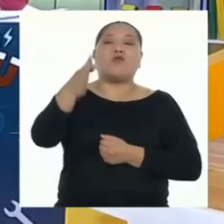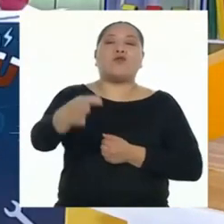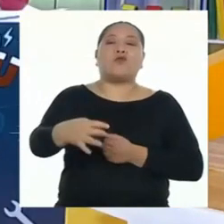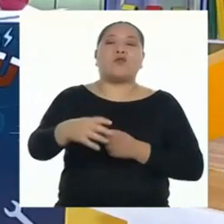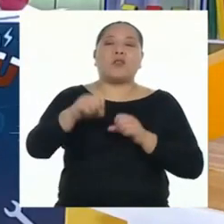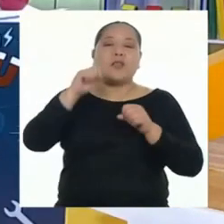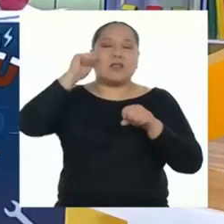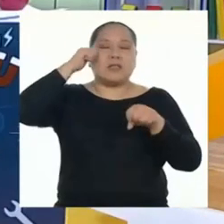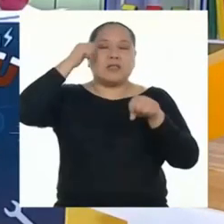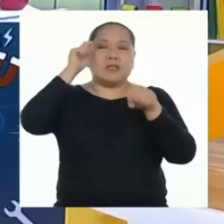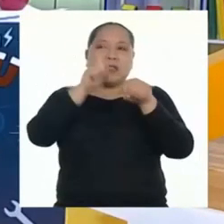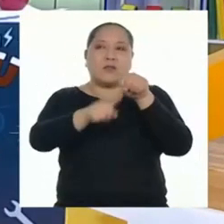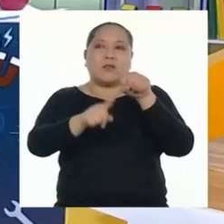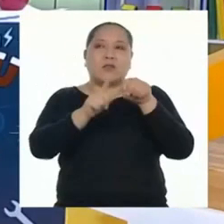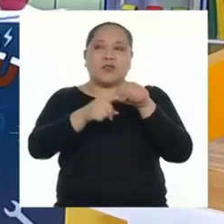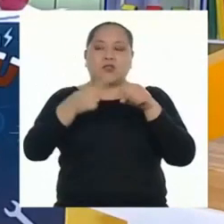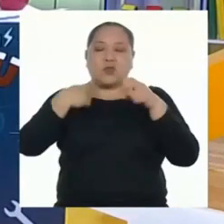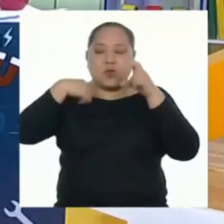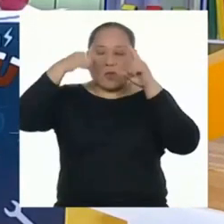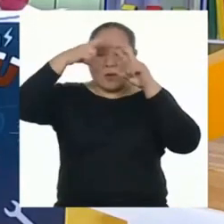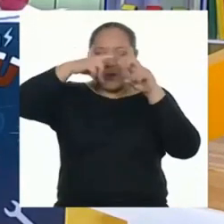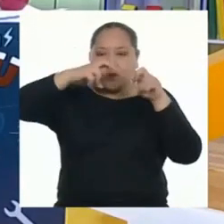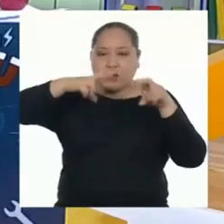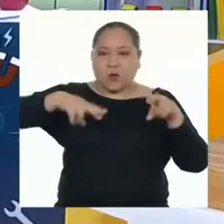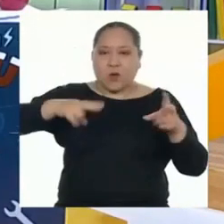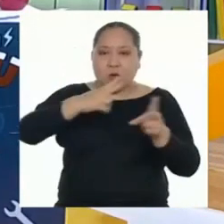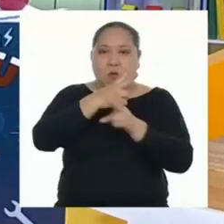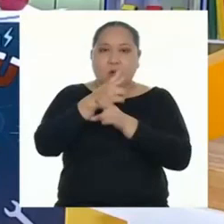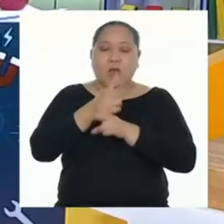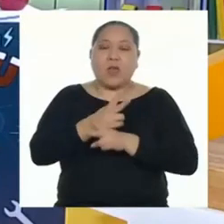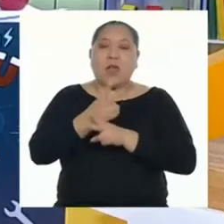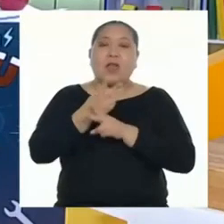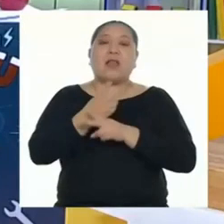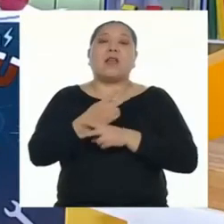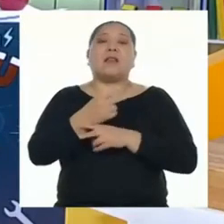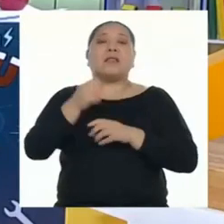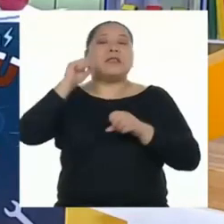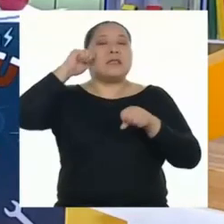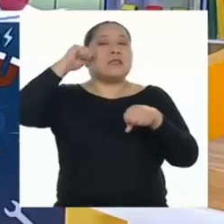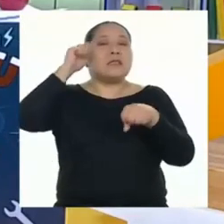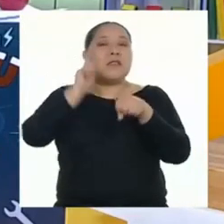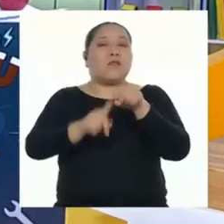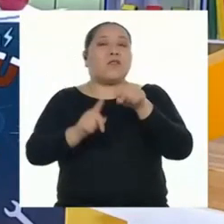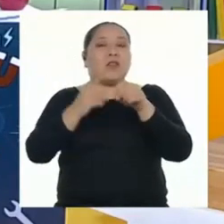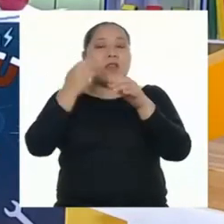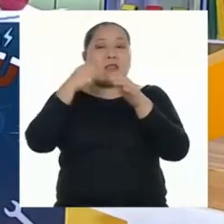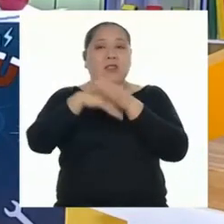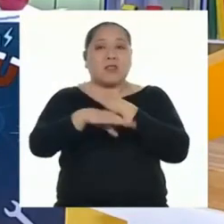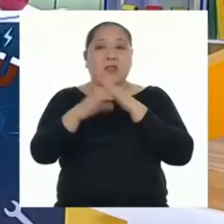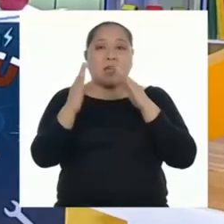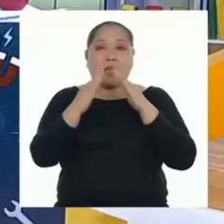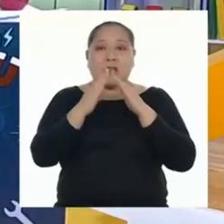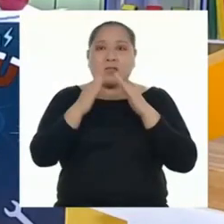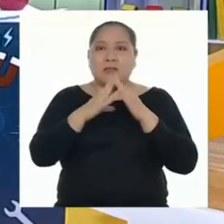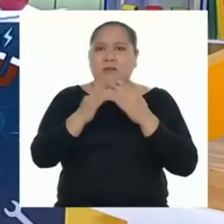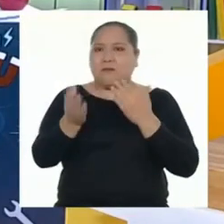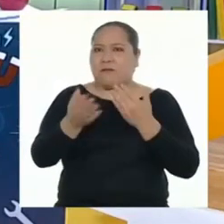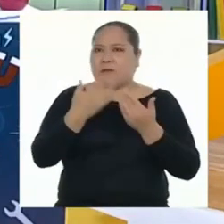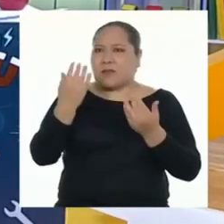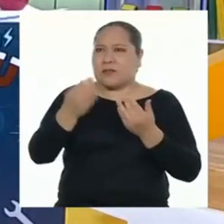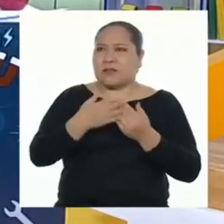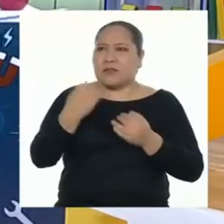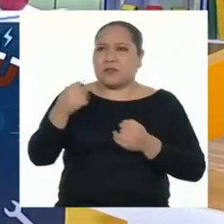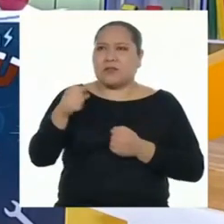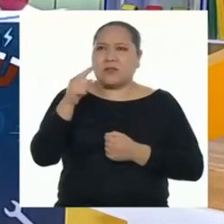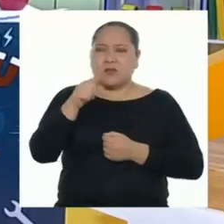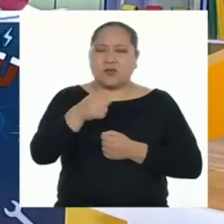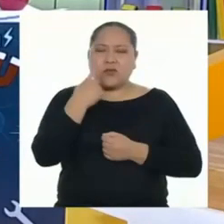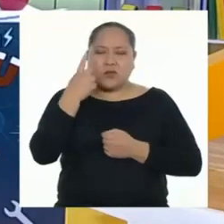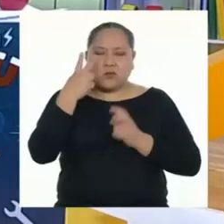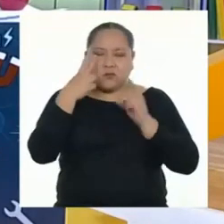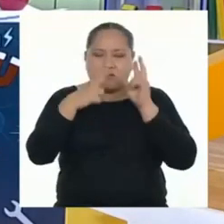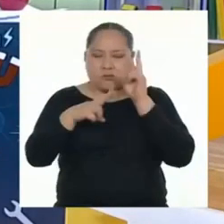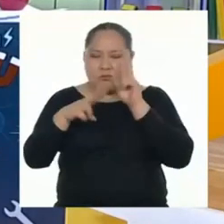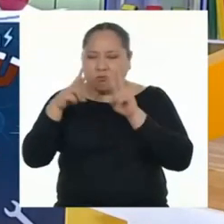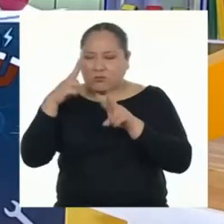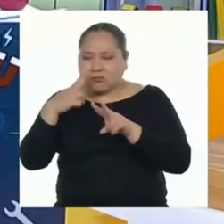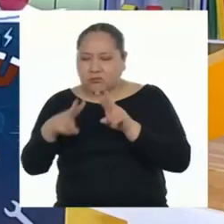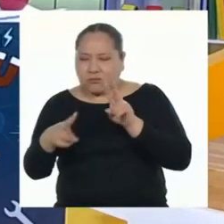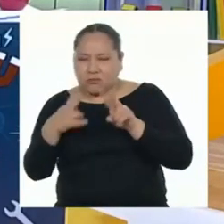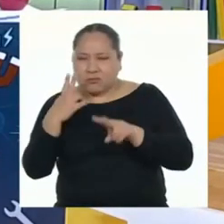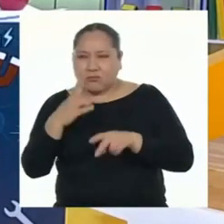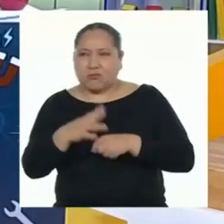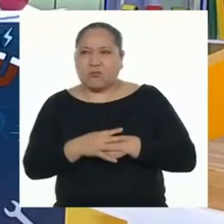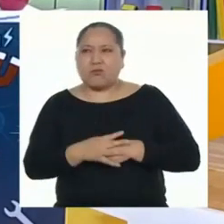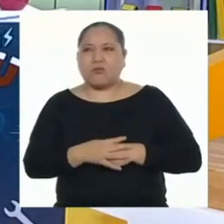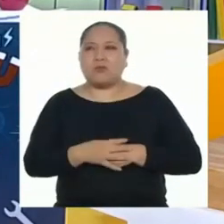cebollitas. Sí, he averiguado que cultivar cebollas en casa es más fácil de lo que te imaginas. Solo es cuestión de ser muy observador